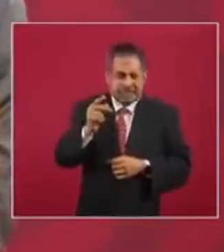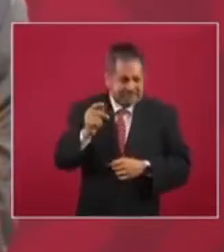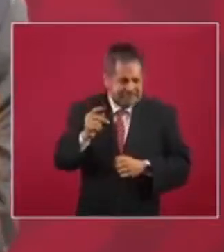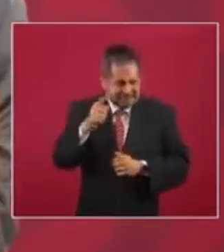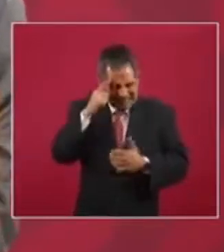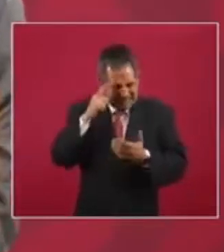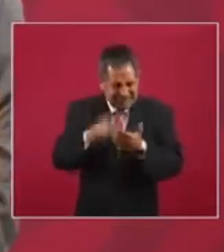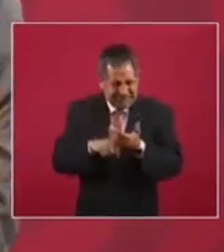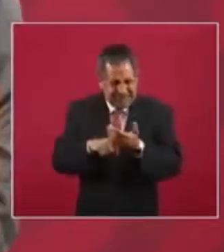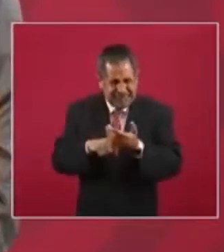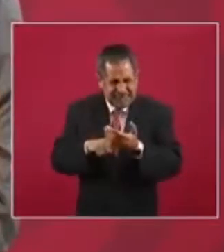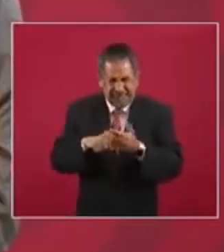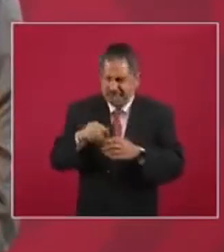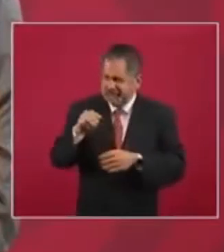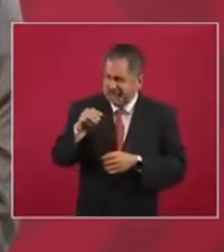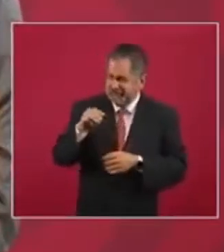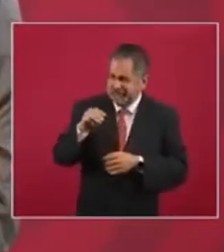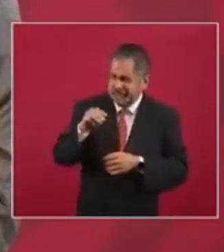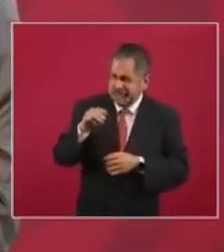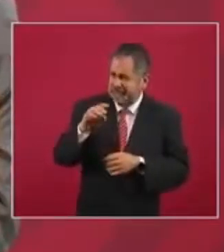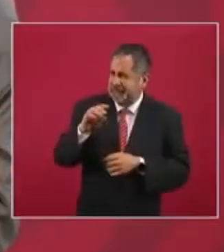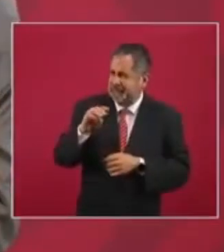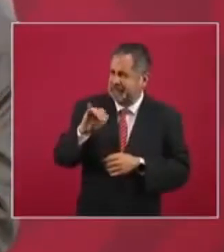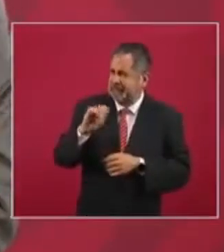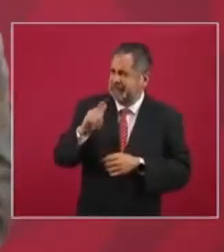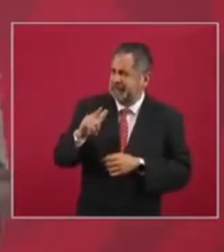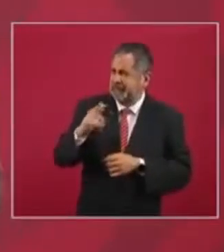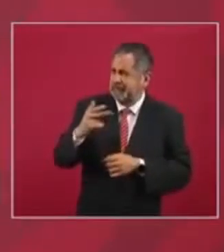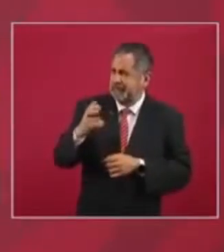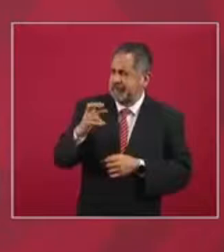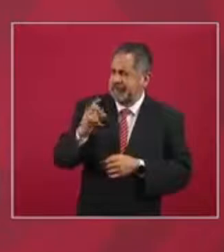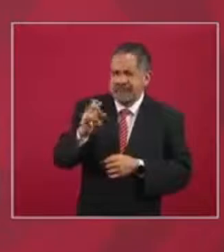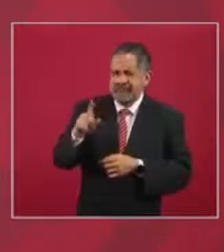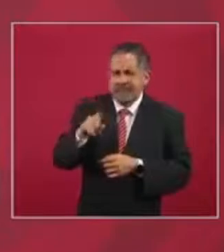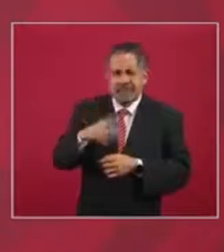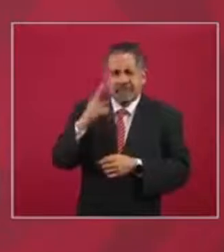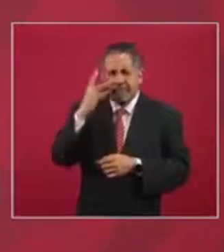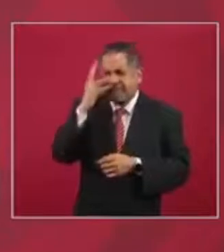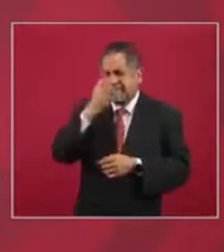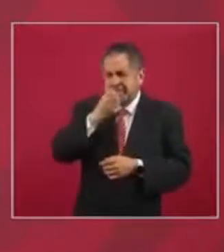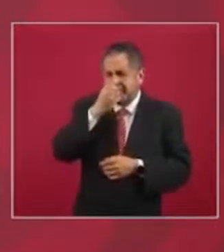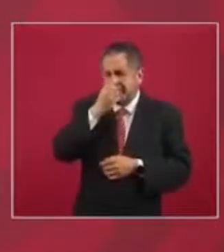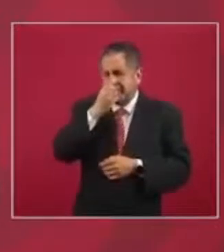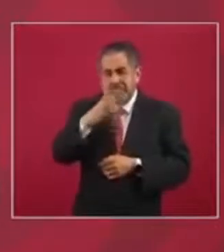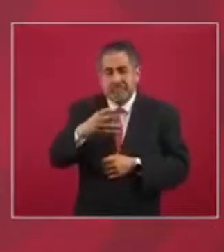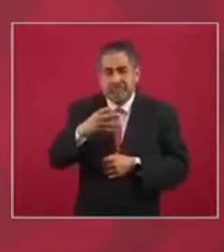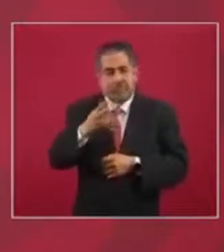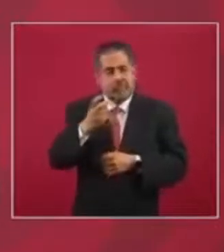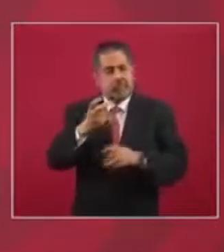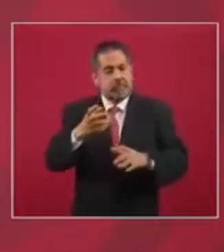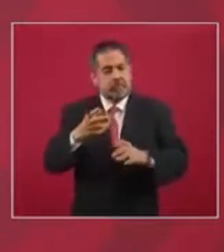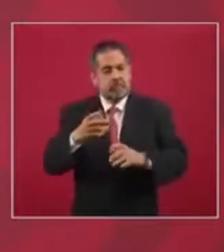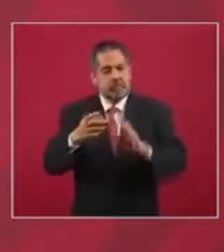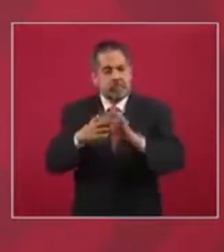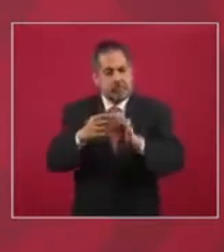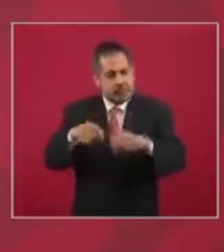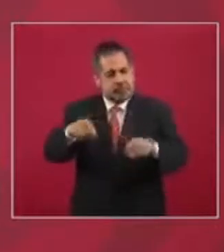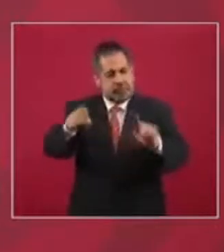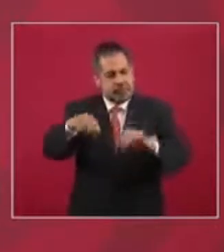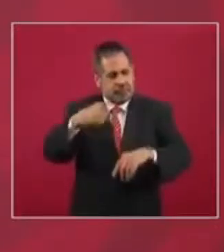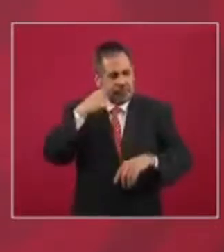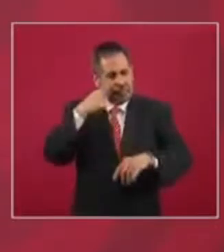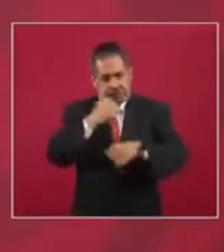creo que no es de Machado, es de Miguel Hernández, creo, pero es bellísima. Por eso, ahí se las